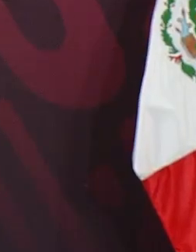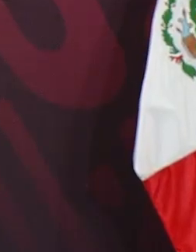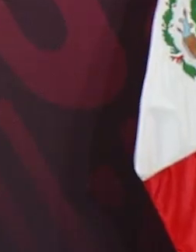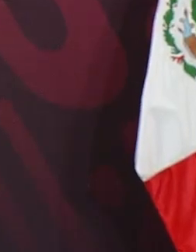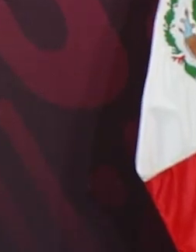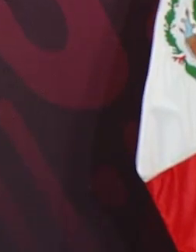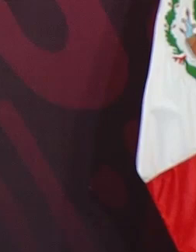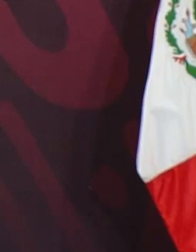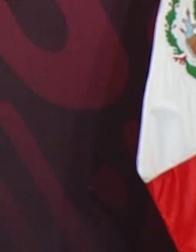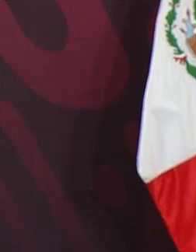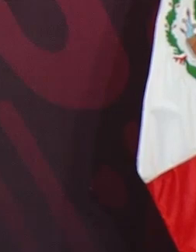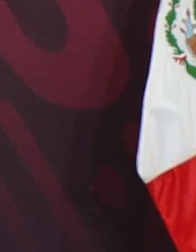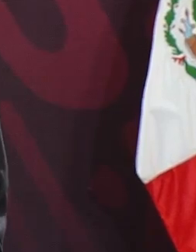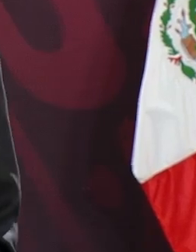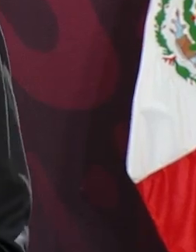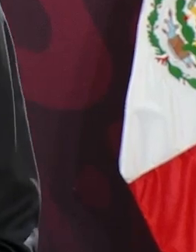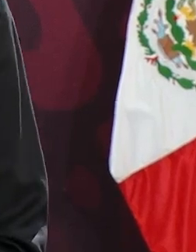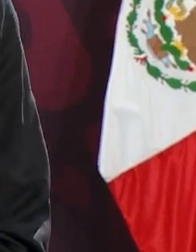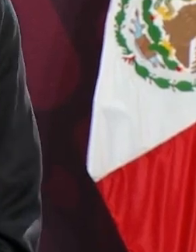hay